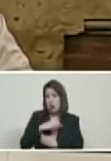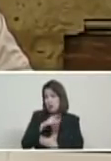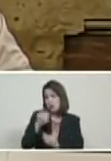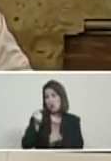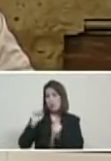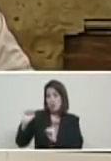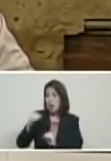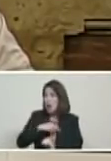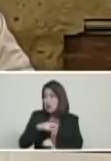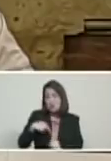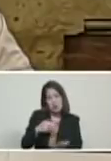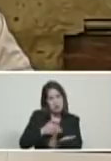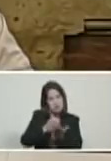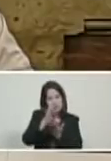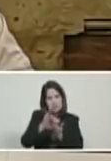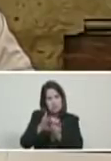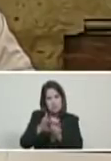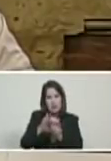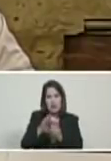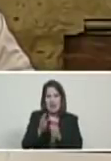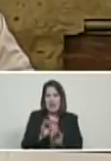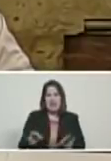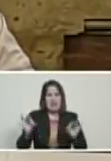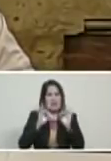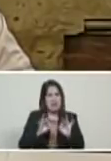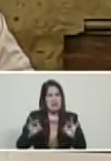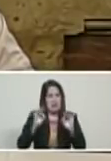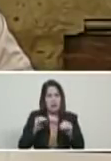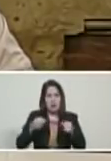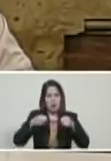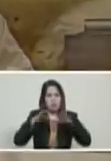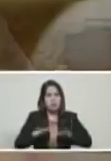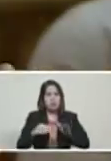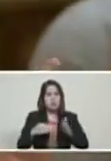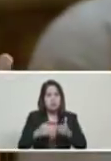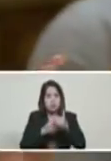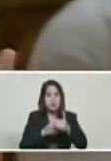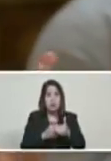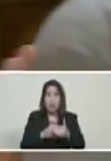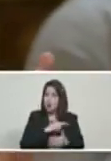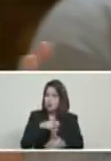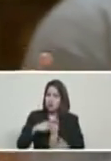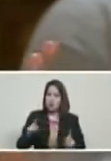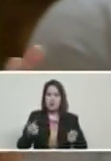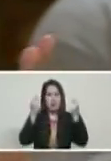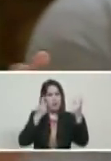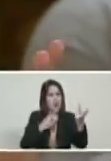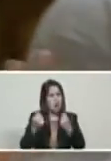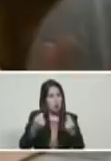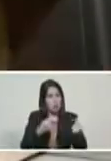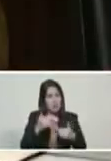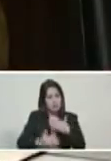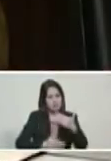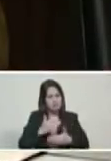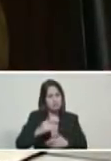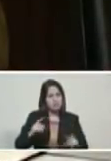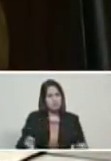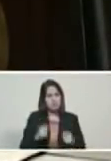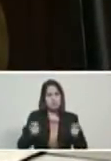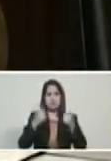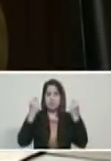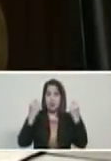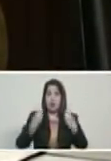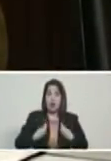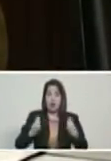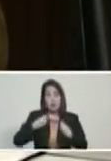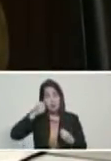nosotros nadie nos detendrá en el rumbo de la recuperación, el crecimiento, la prosperidad, la vida de